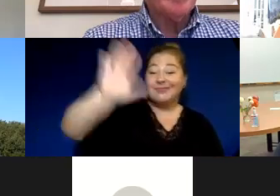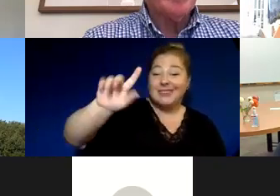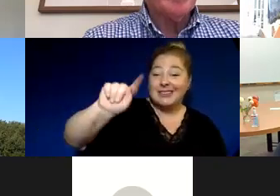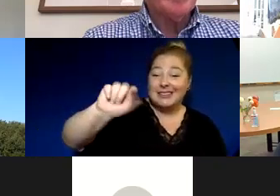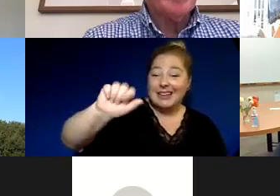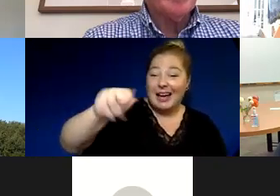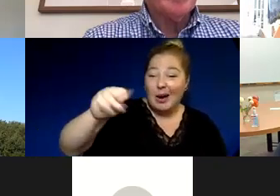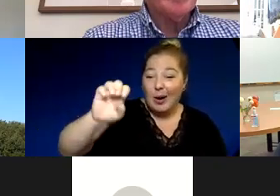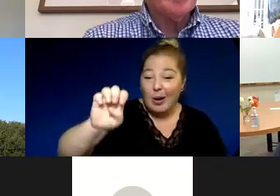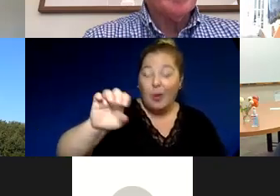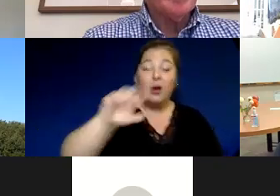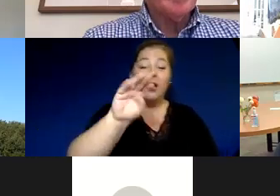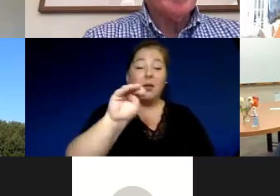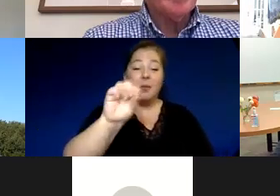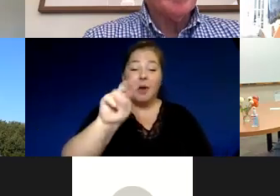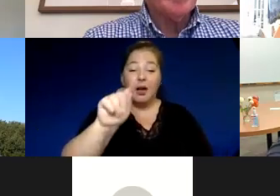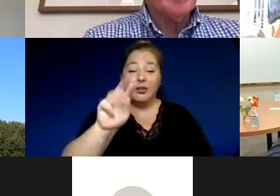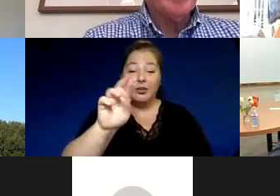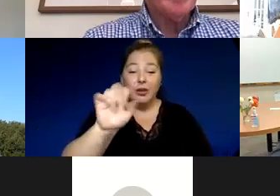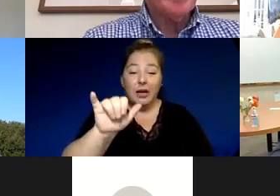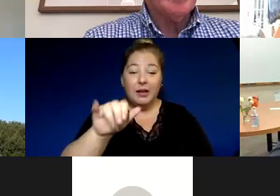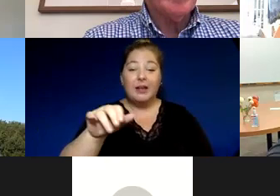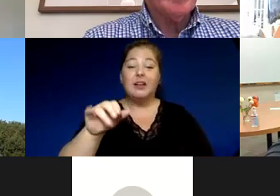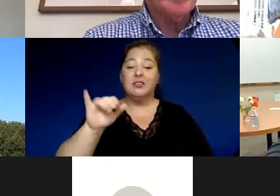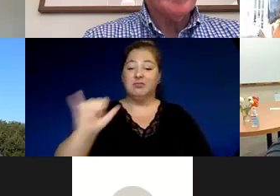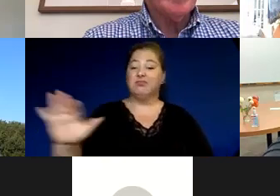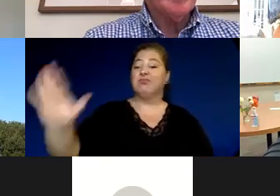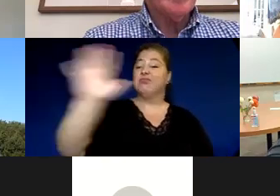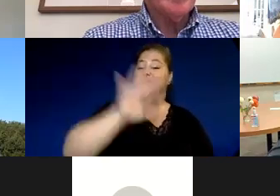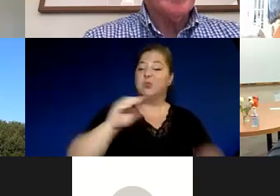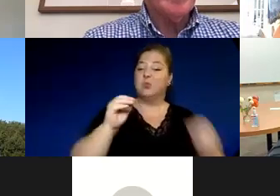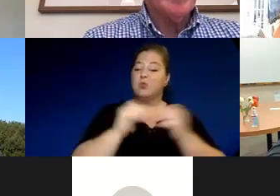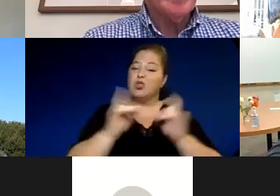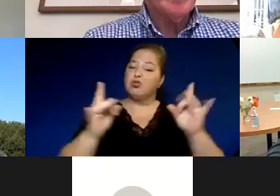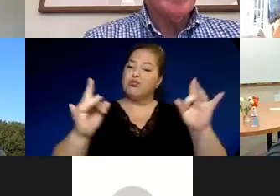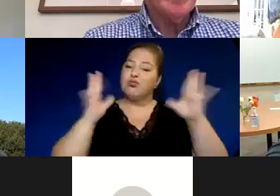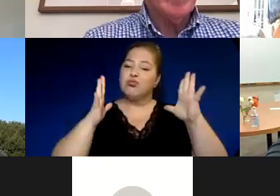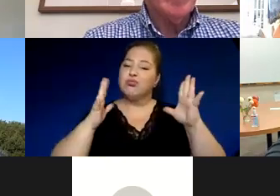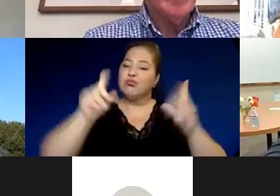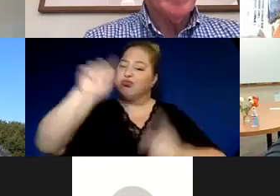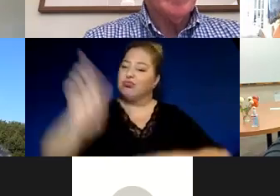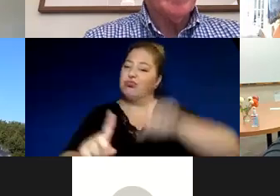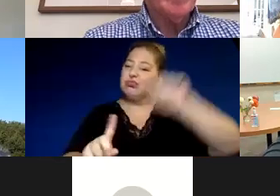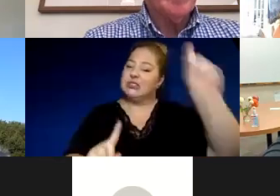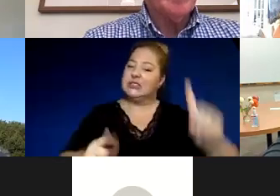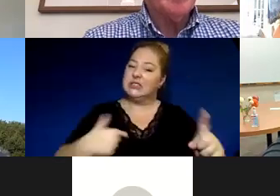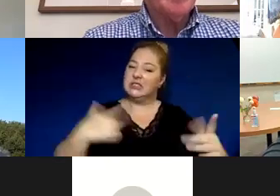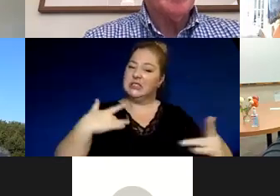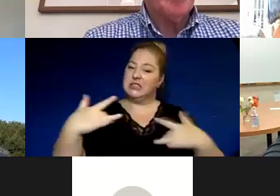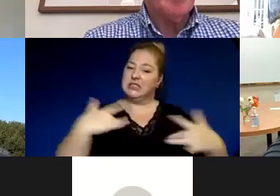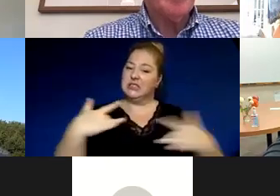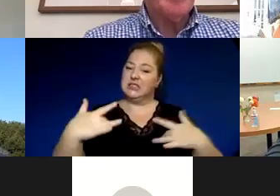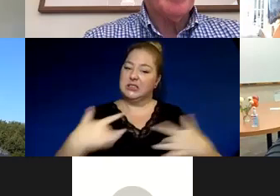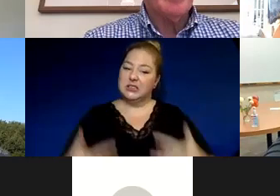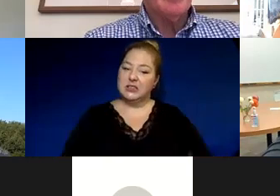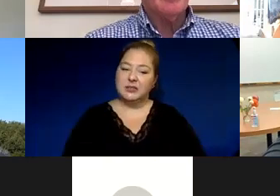Oregon, y hacia el este, hacia Lake Tahoe. Entonces, de allí, pues la preocupación es de las